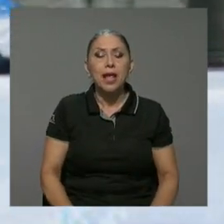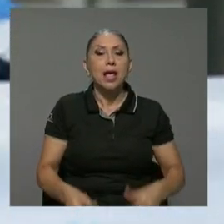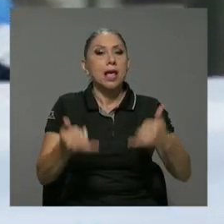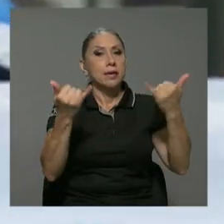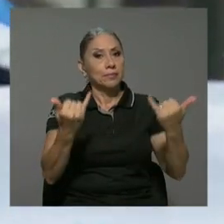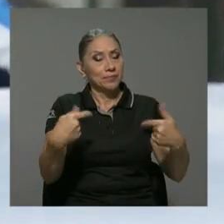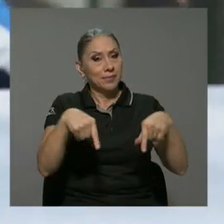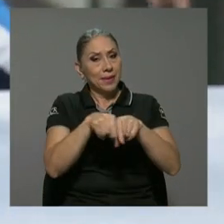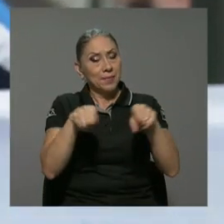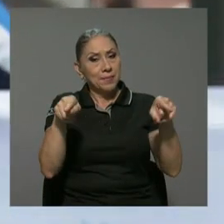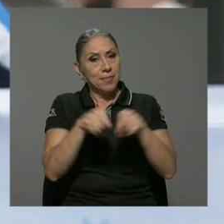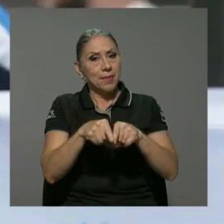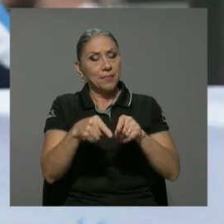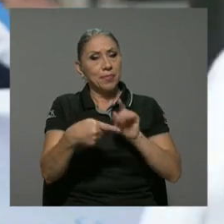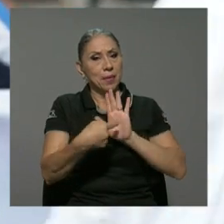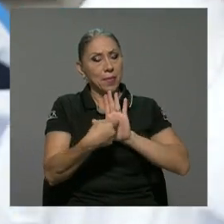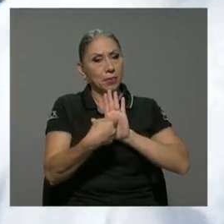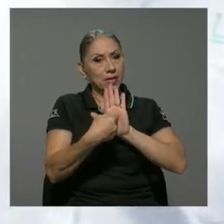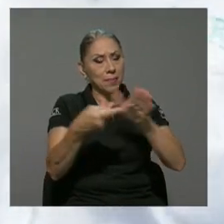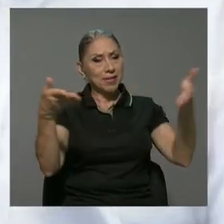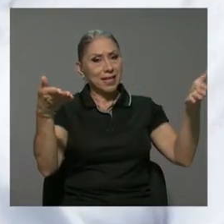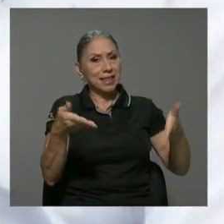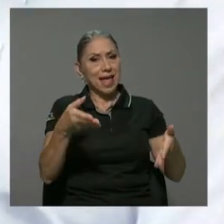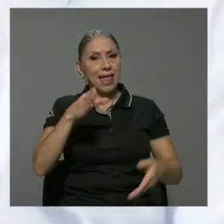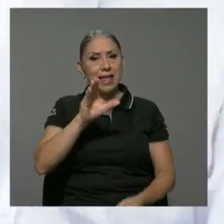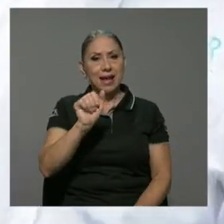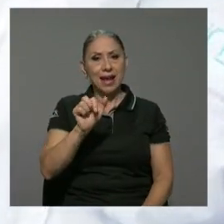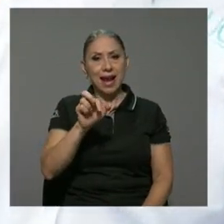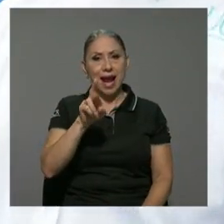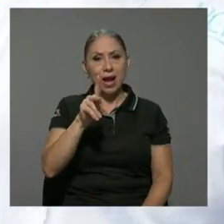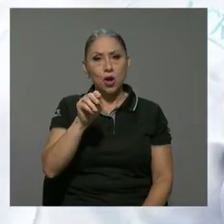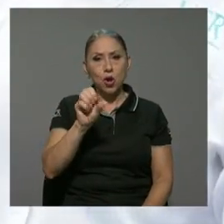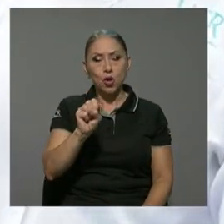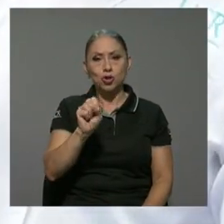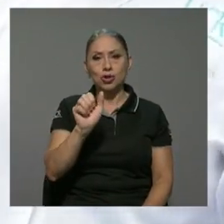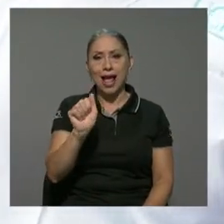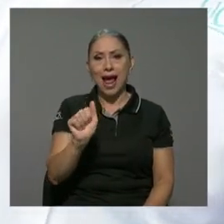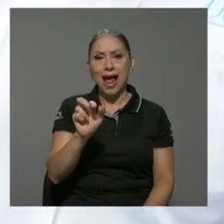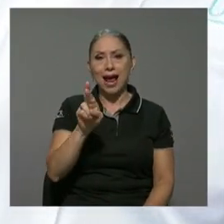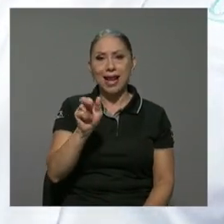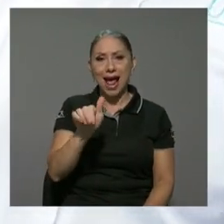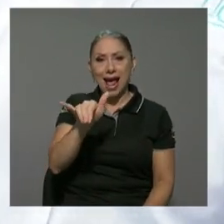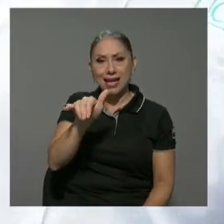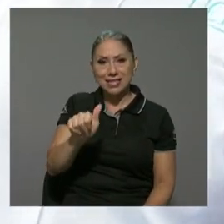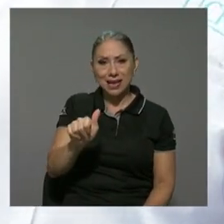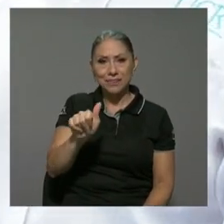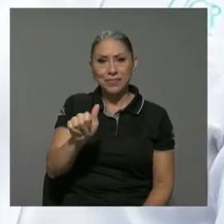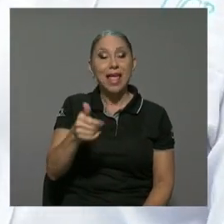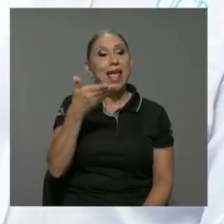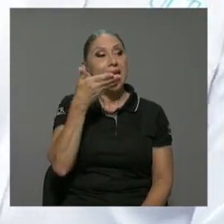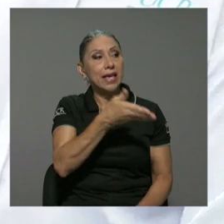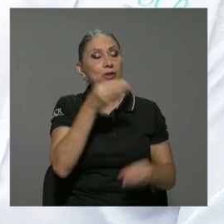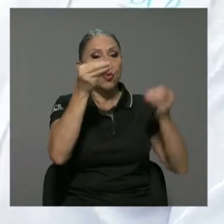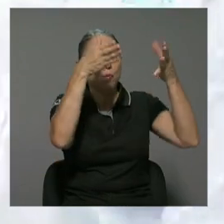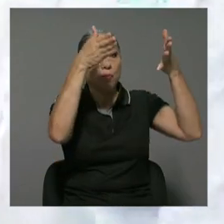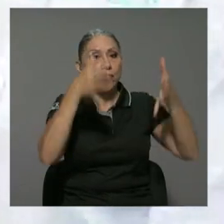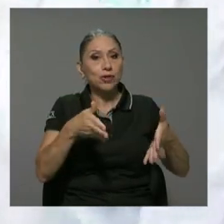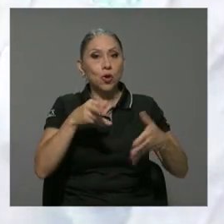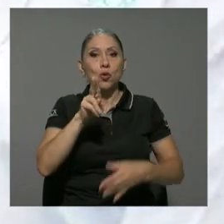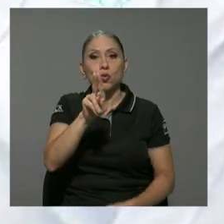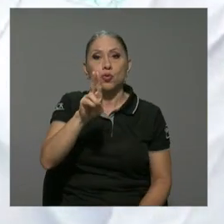presentar también a don Carlos Araya. Él es un profesor de la sede de